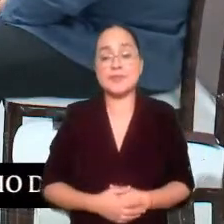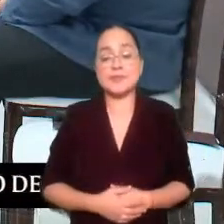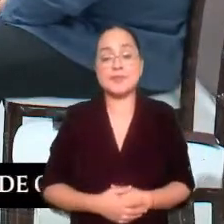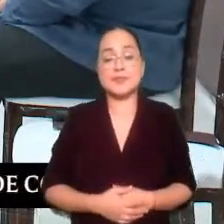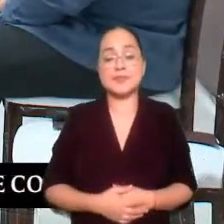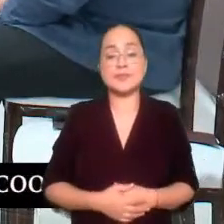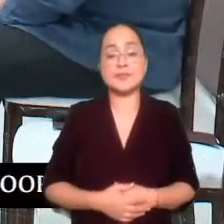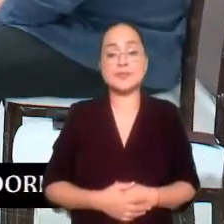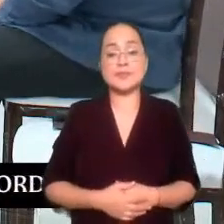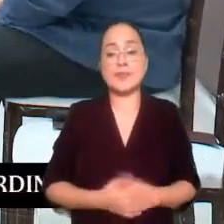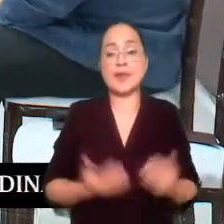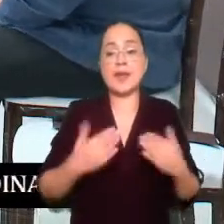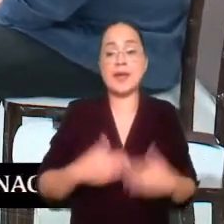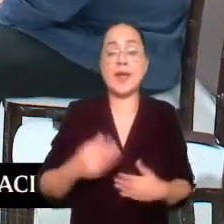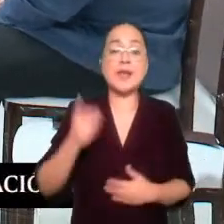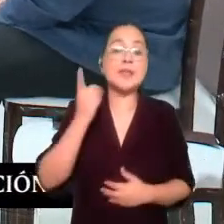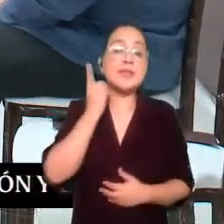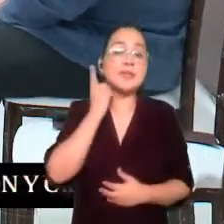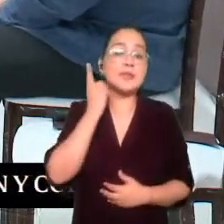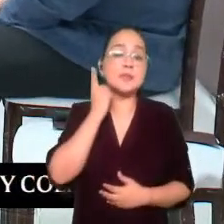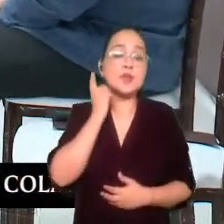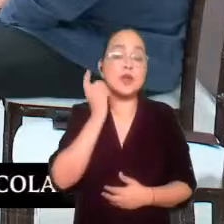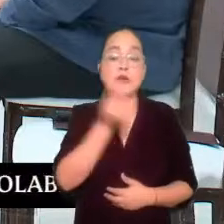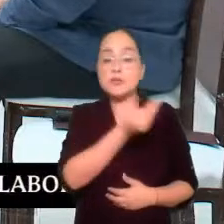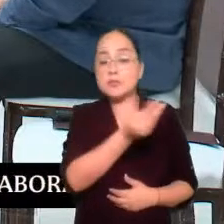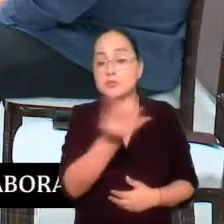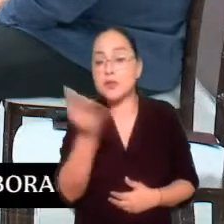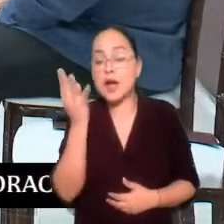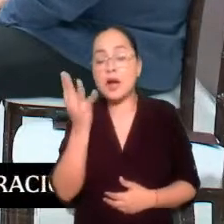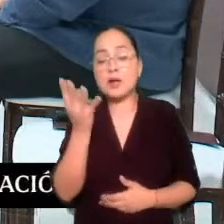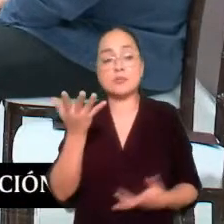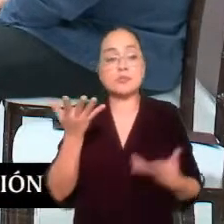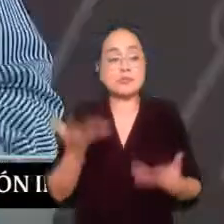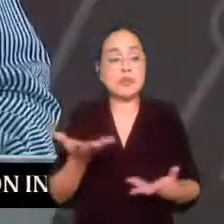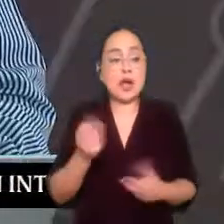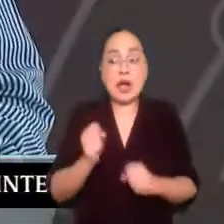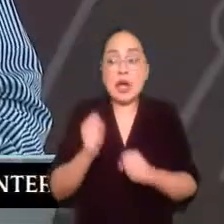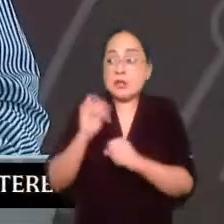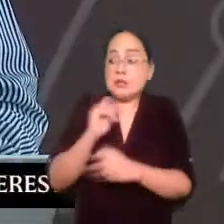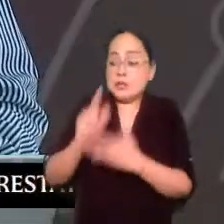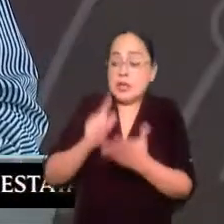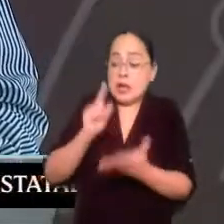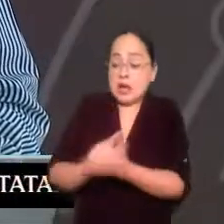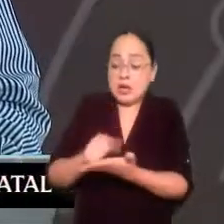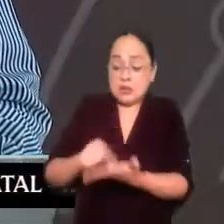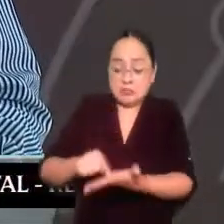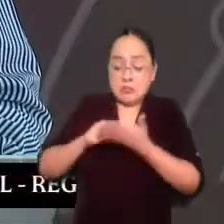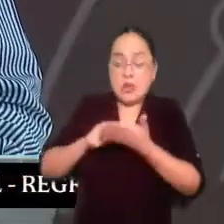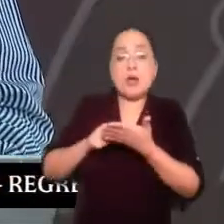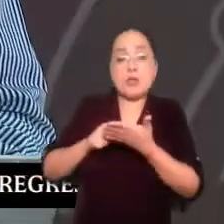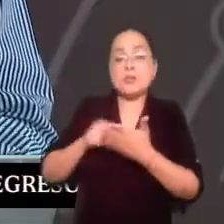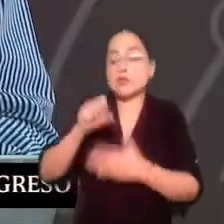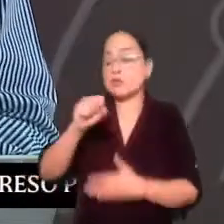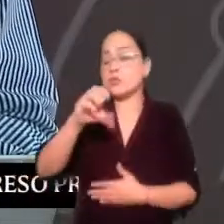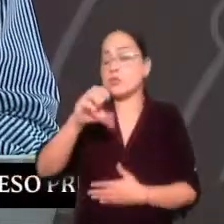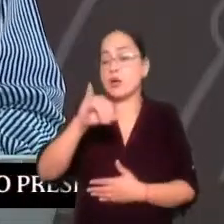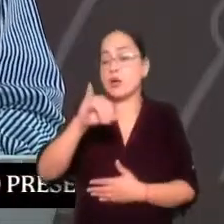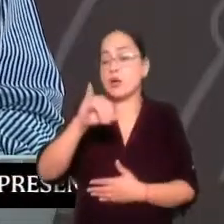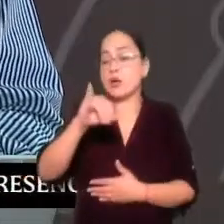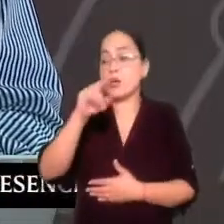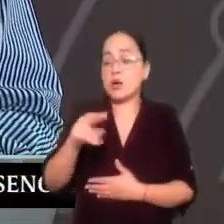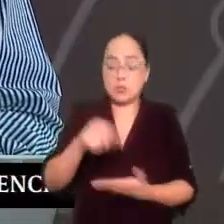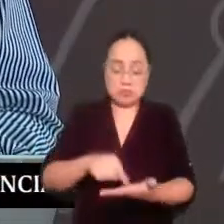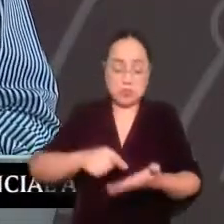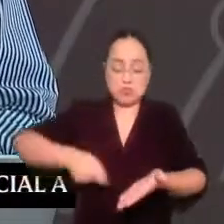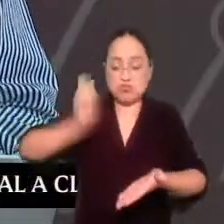Los diputados hicieron lo que les mandata la Corte. La Corte